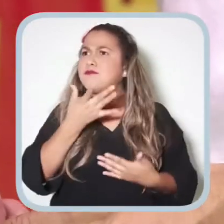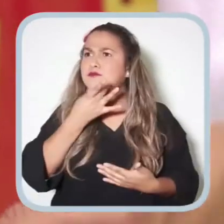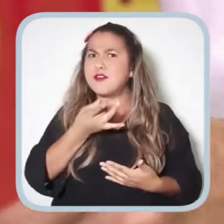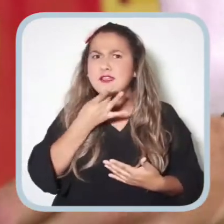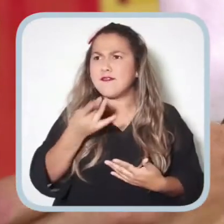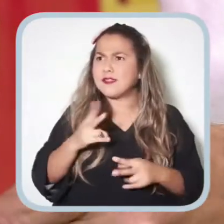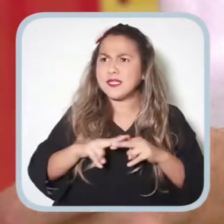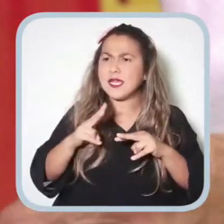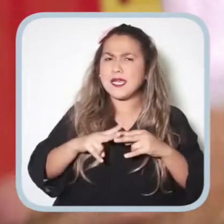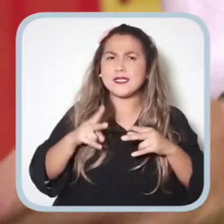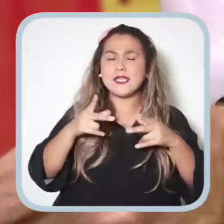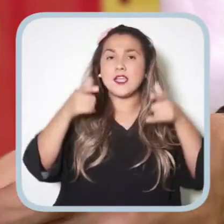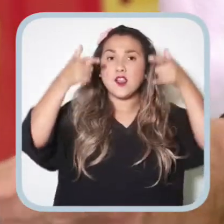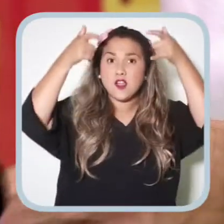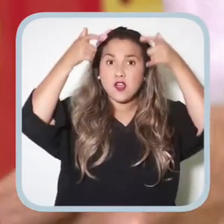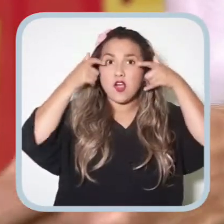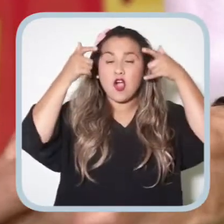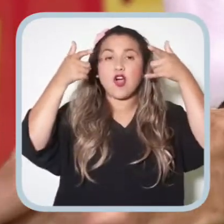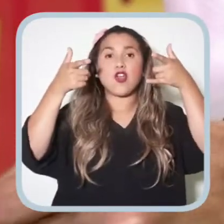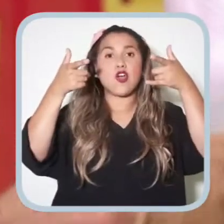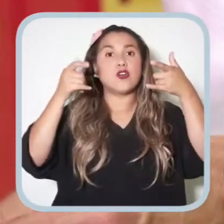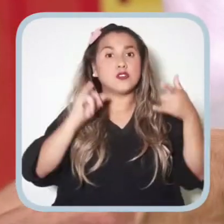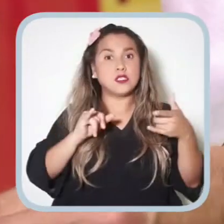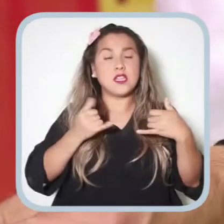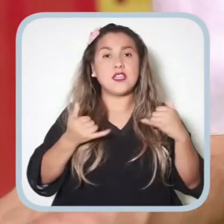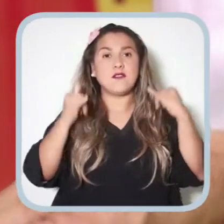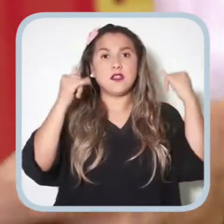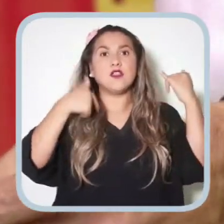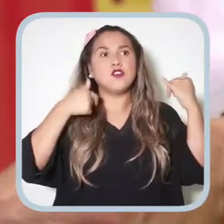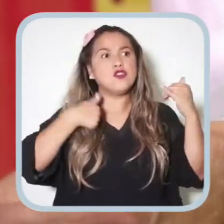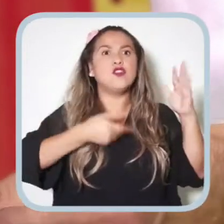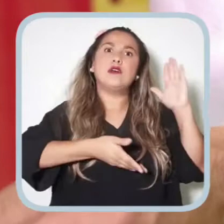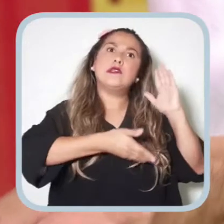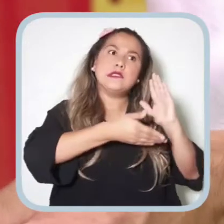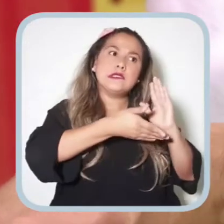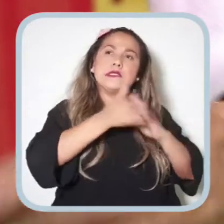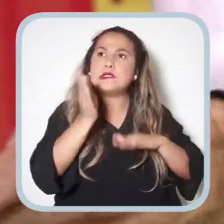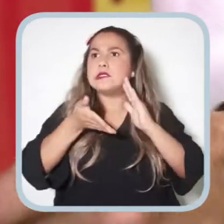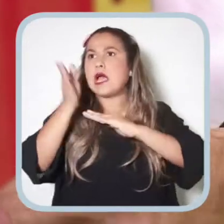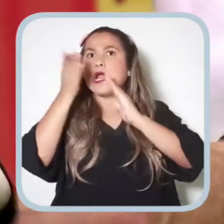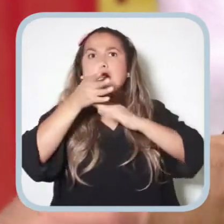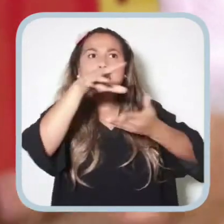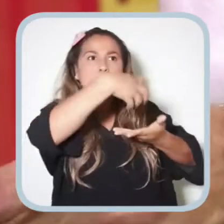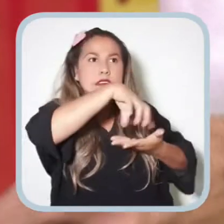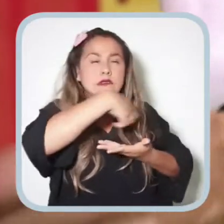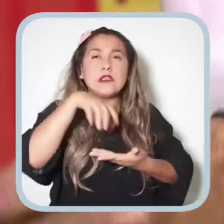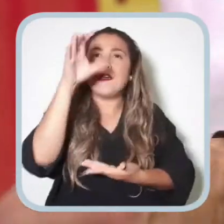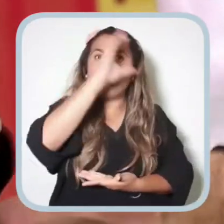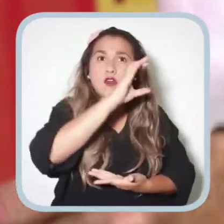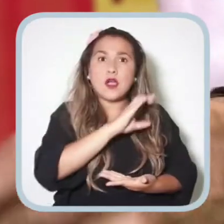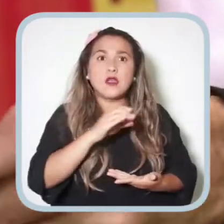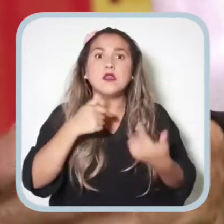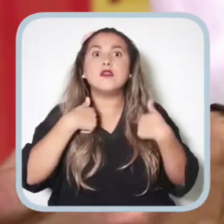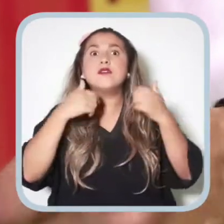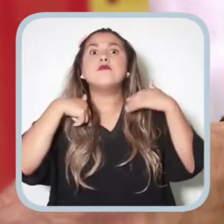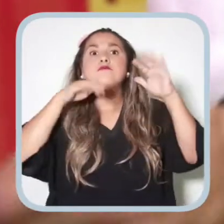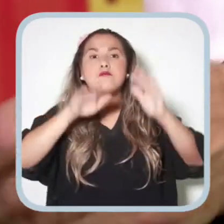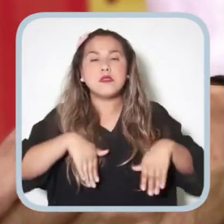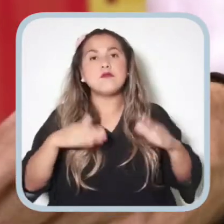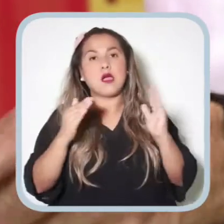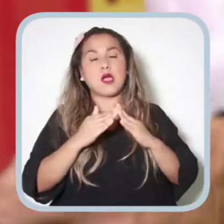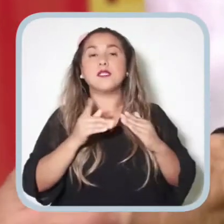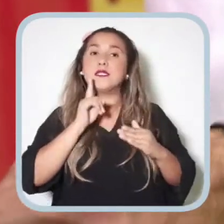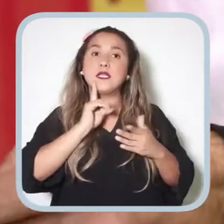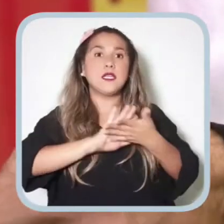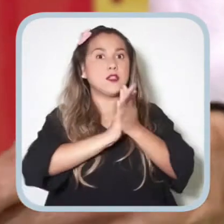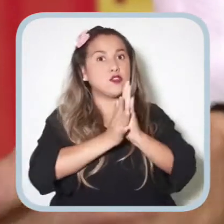divertido! Y yo que salí por toda la ciudad buscando y no me di cuenta que mi misma casa tenía todos los materiales